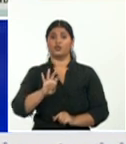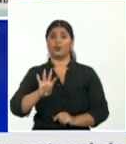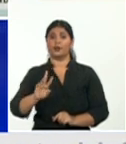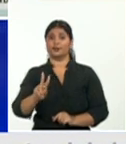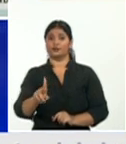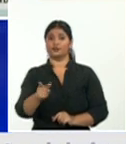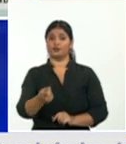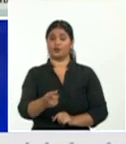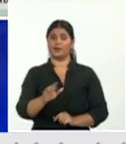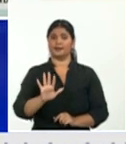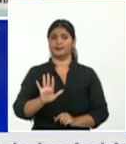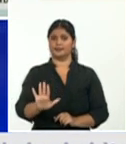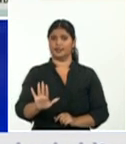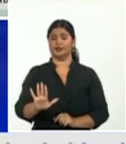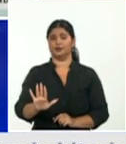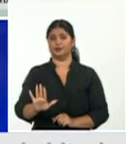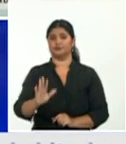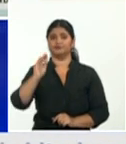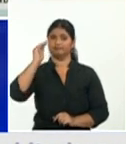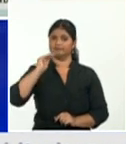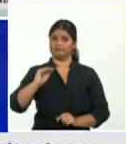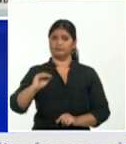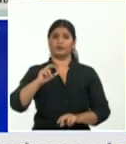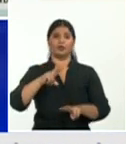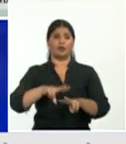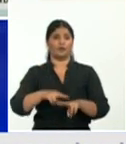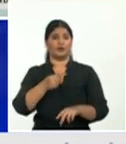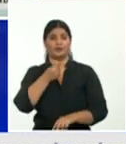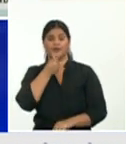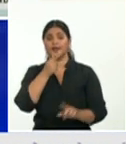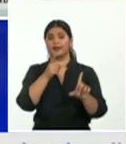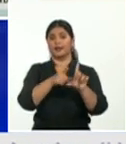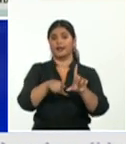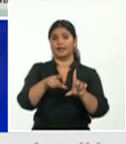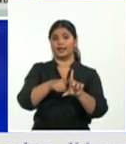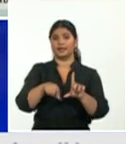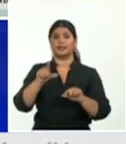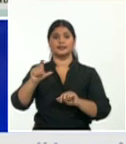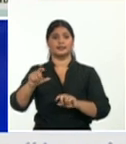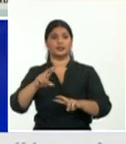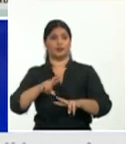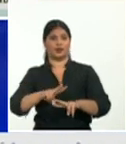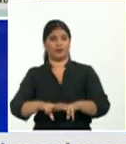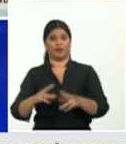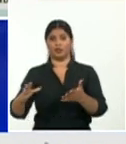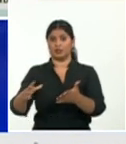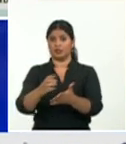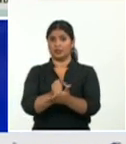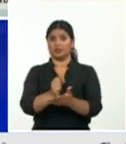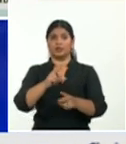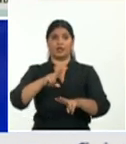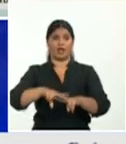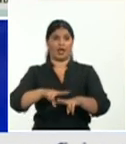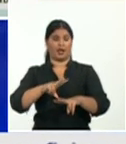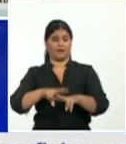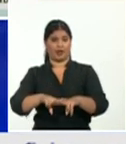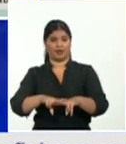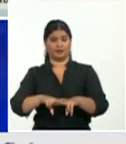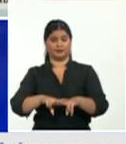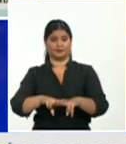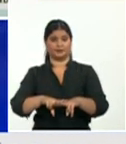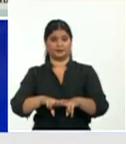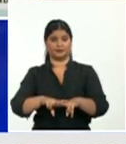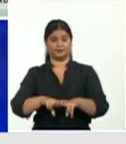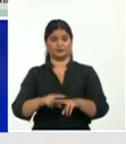442,5, después Habana Vieja, Regla, Centro Habana, de la provincia de La Habana, Güines, en